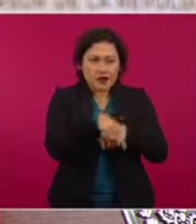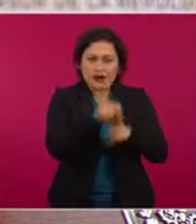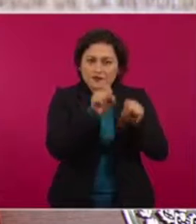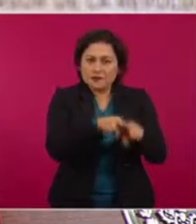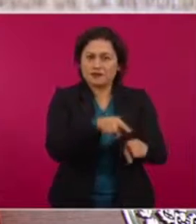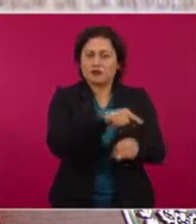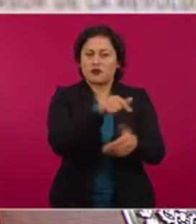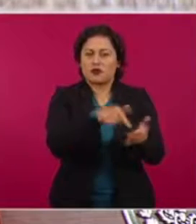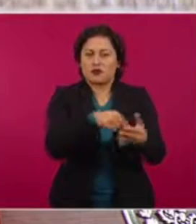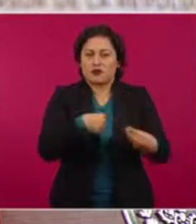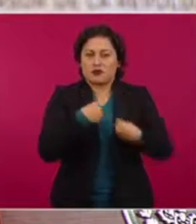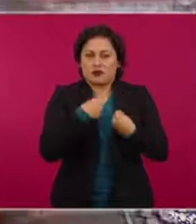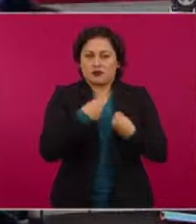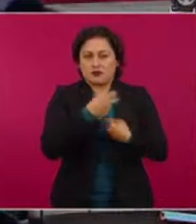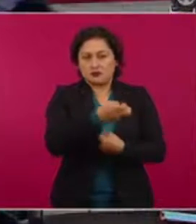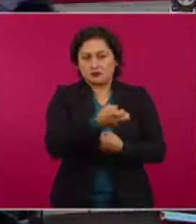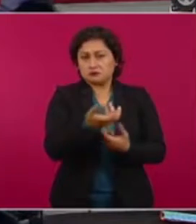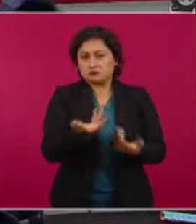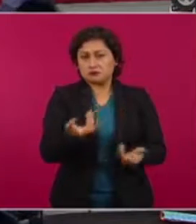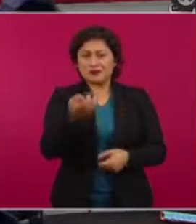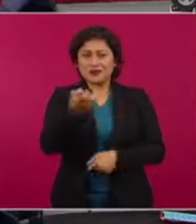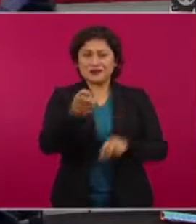de concesiones